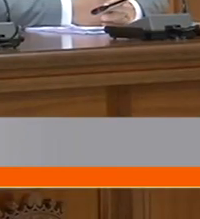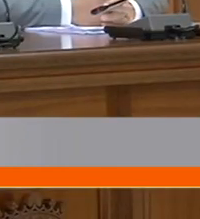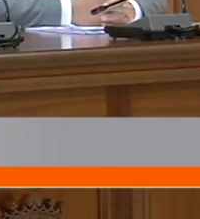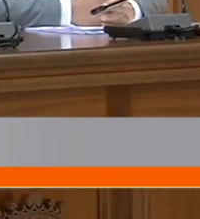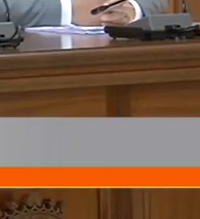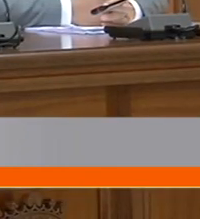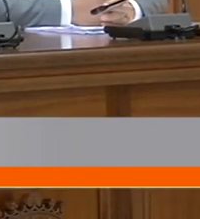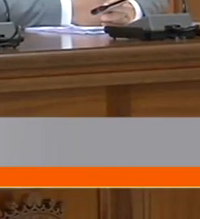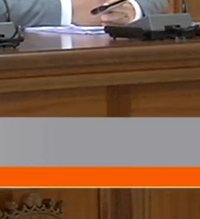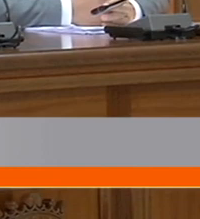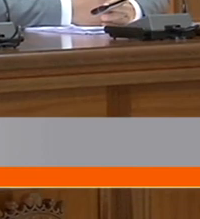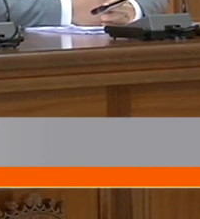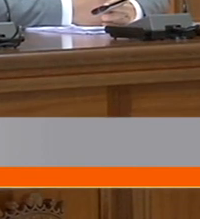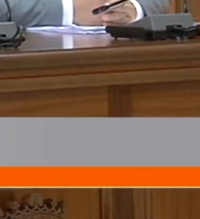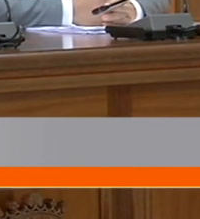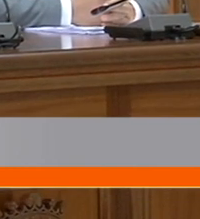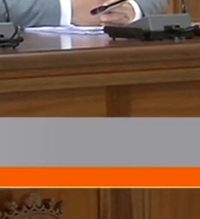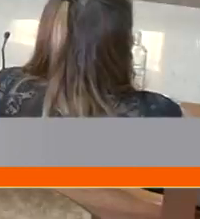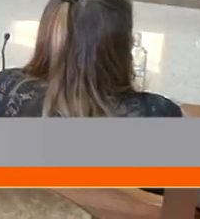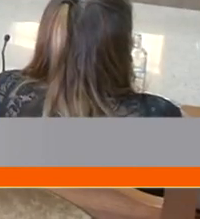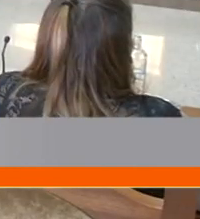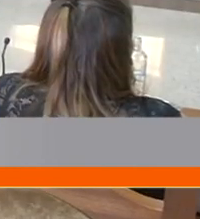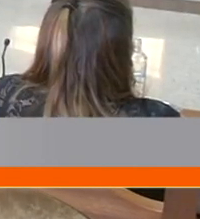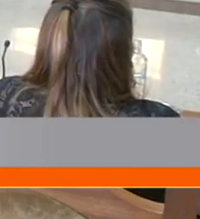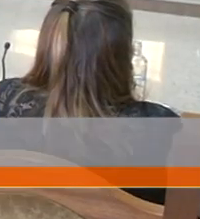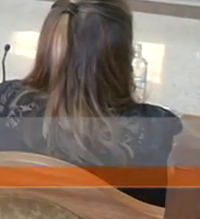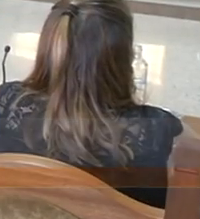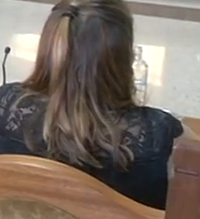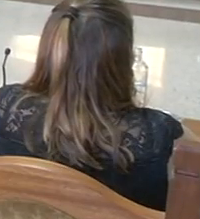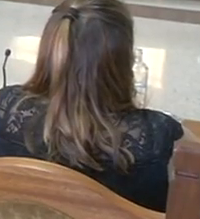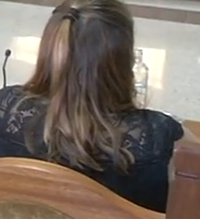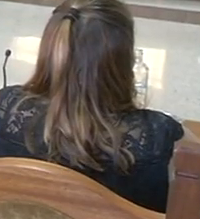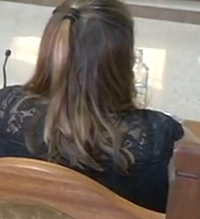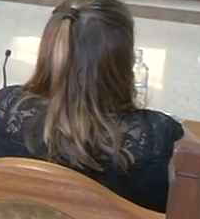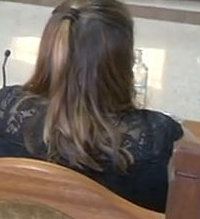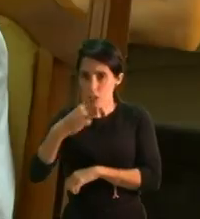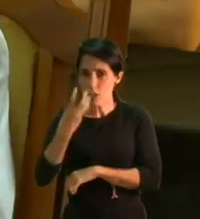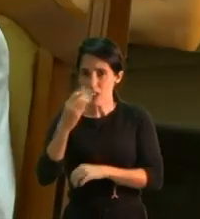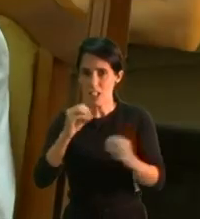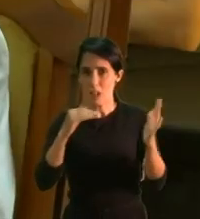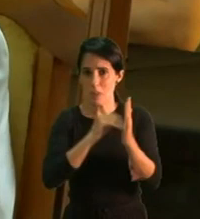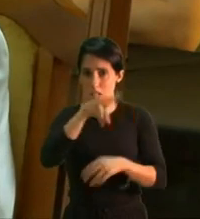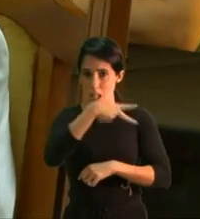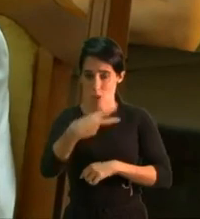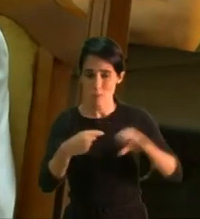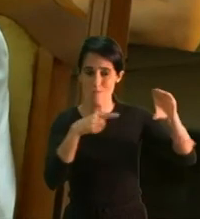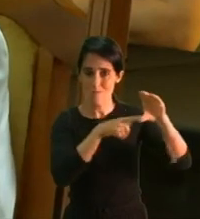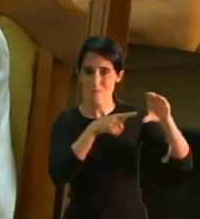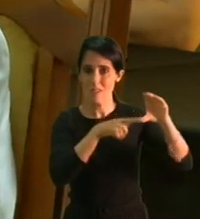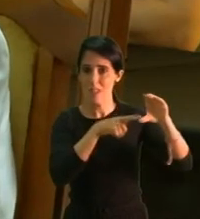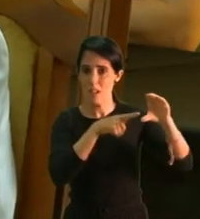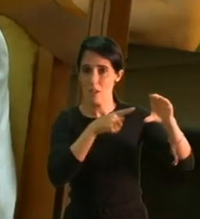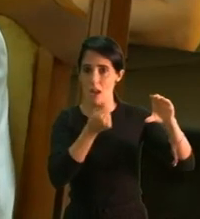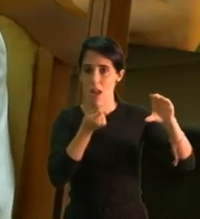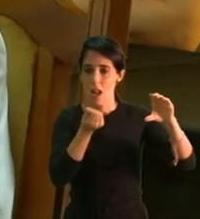Ayer se aprobaba en pleno una propuesta de modificación de crédito para habilitar 200.000 euros. De la partida para hacer frente a la